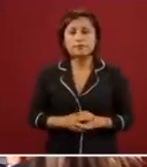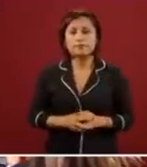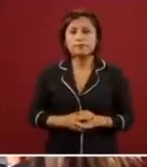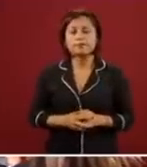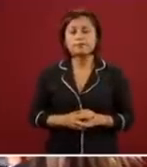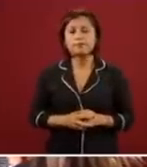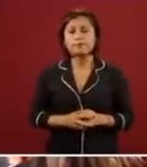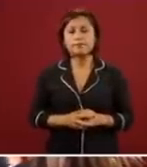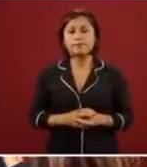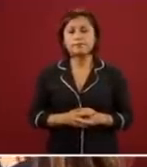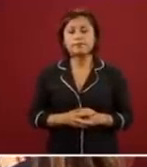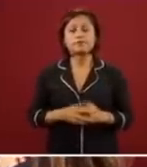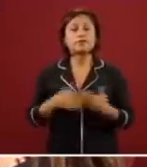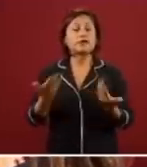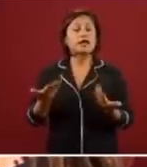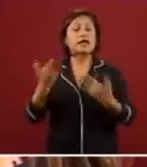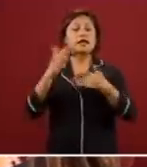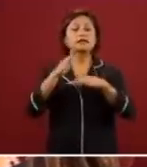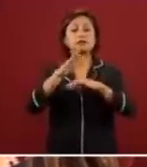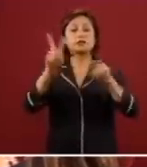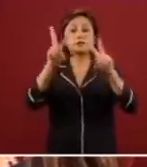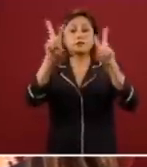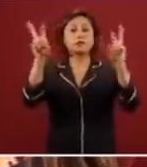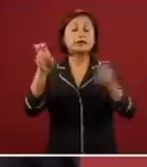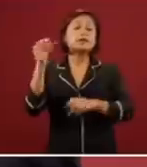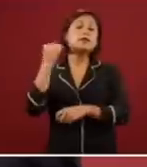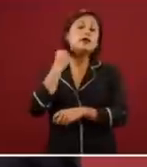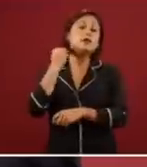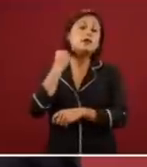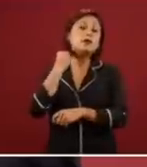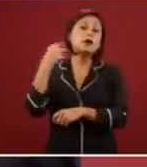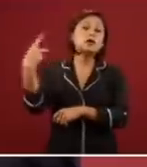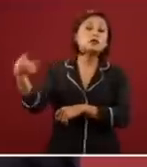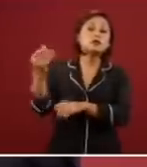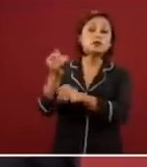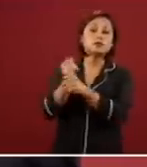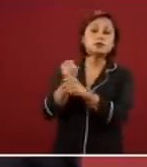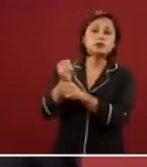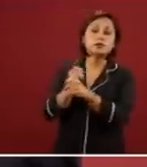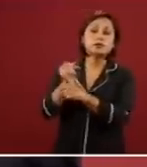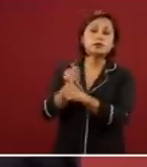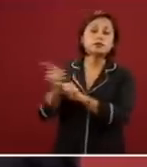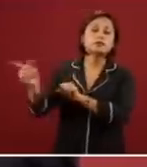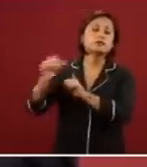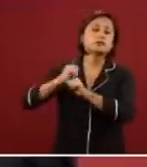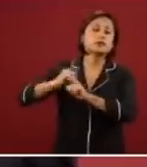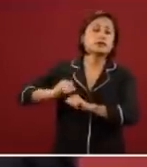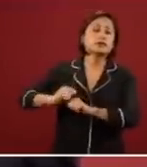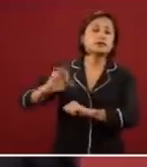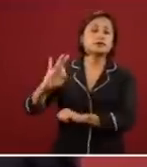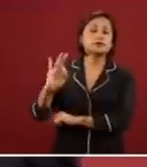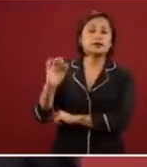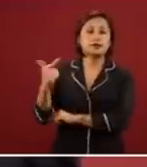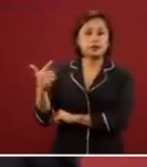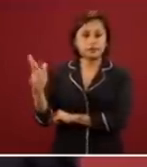en el caso del abogado, la investigación está en la Fiscalía General.